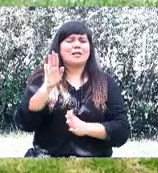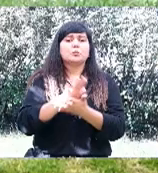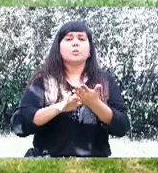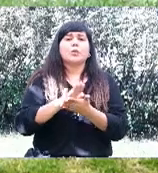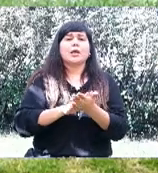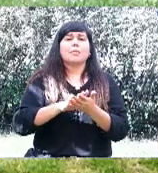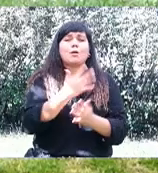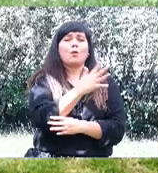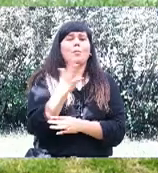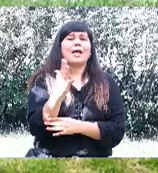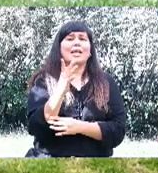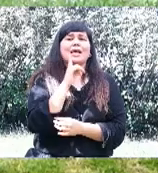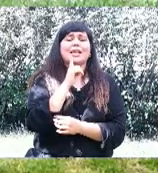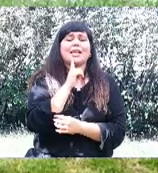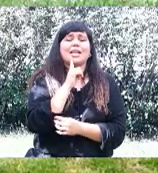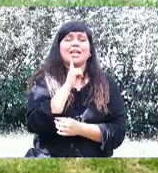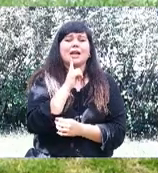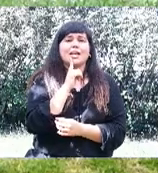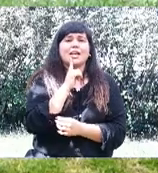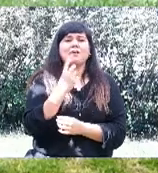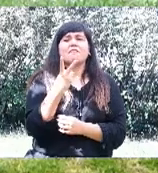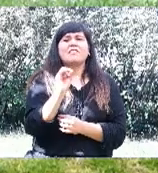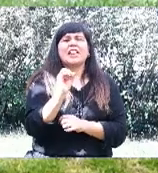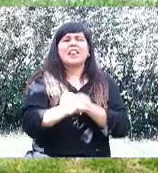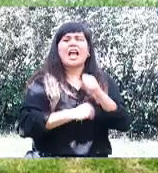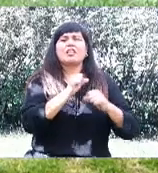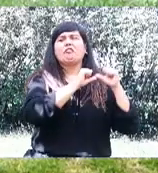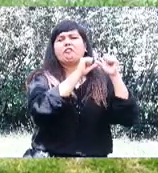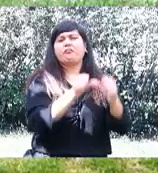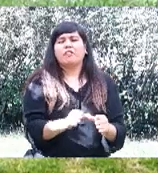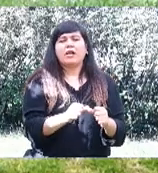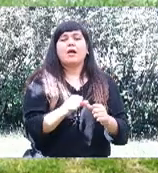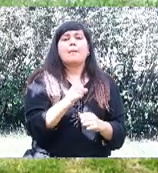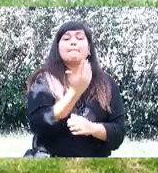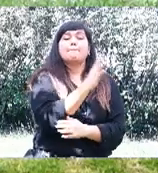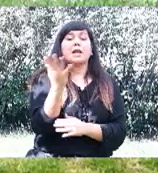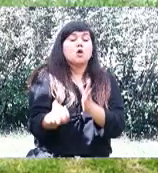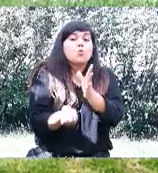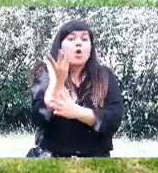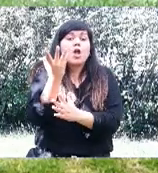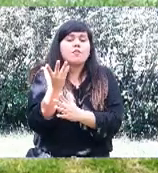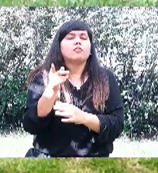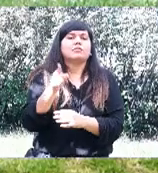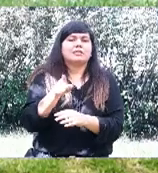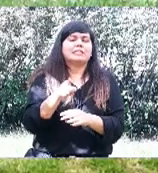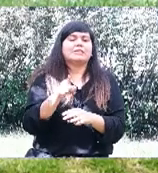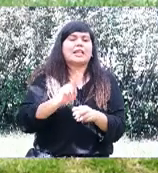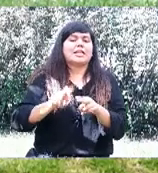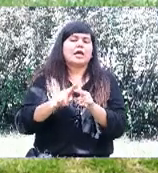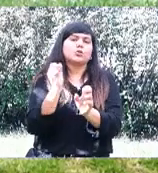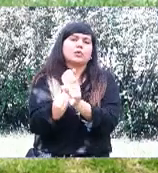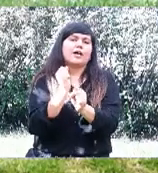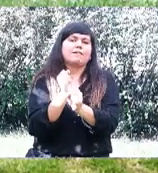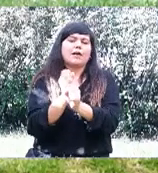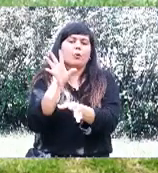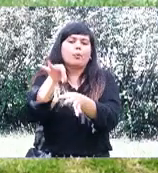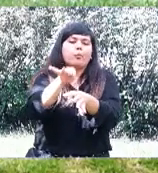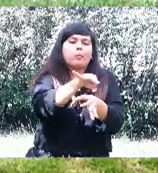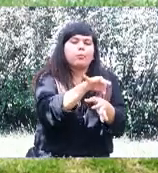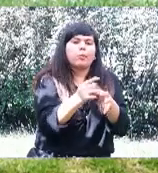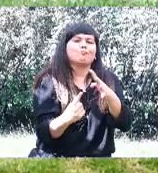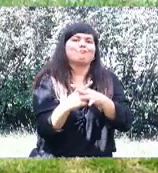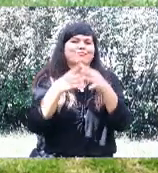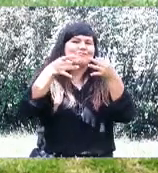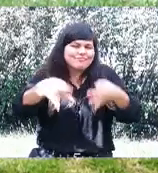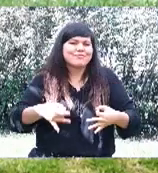son que tienen más de de 20 años diría yo en los parques que son más nuevos si se ha hecho algún trabajo de incorporar más vegetación